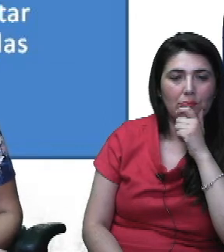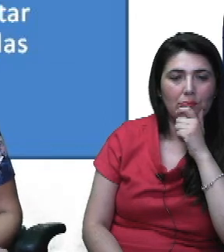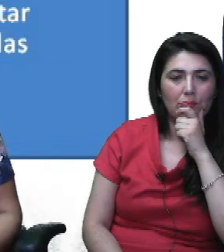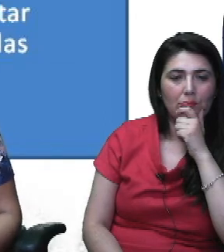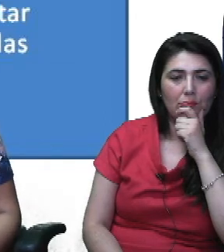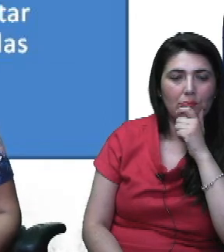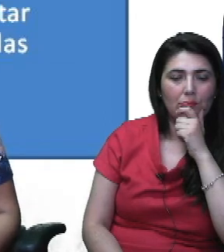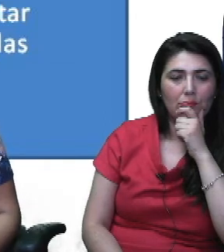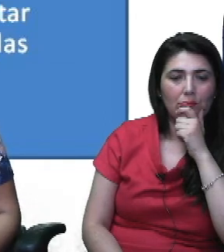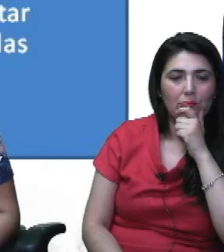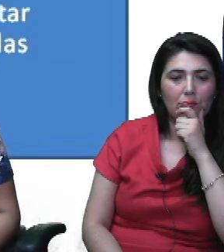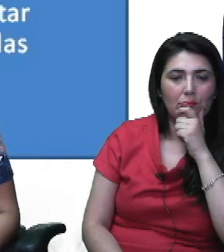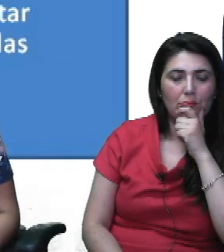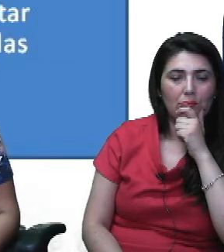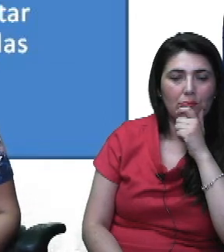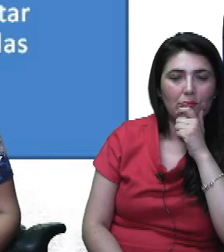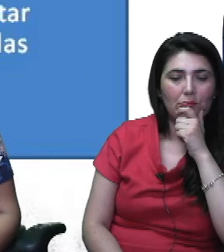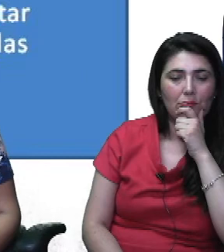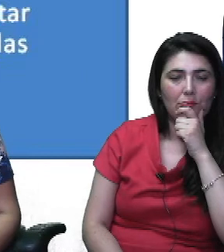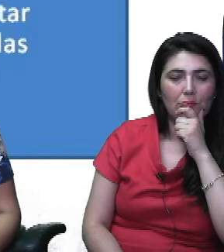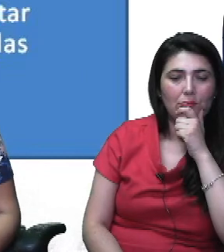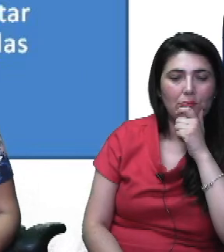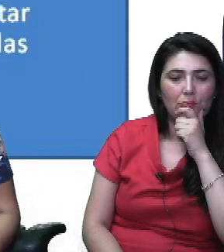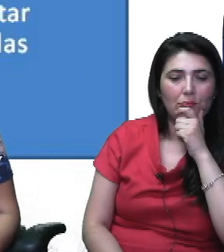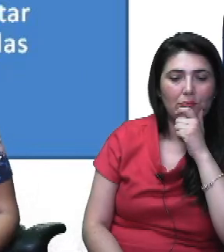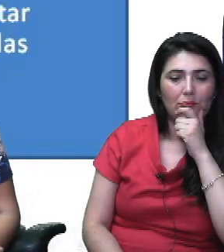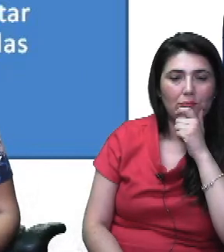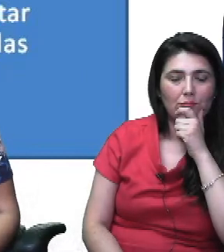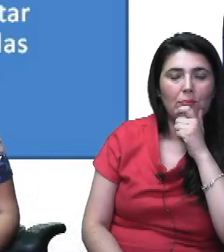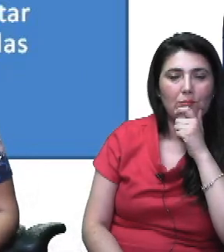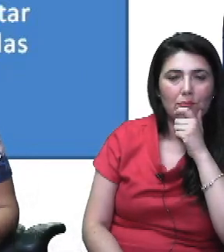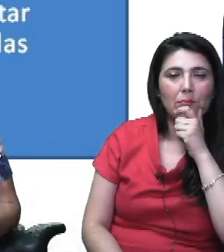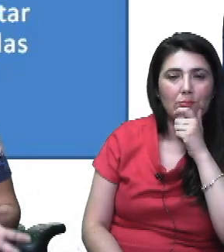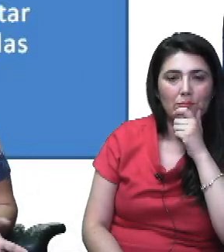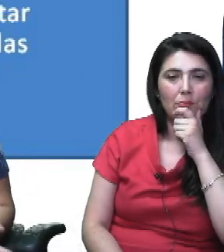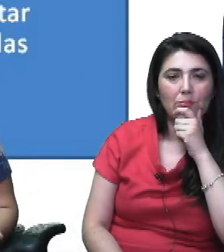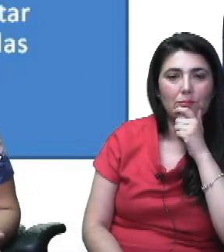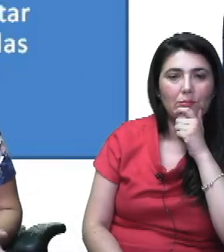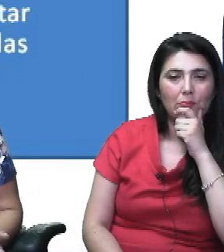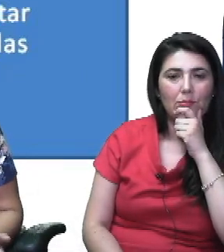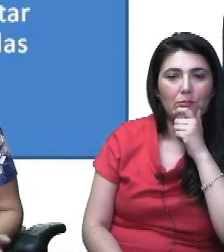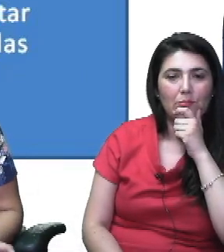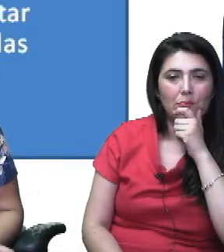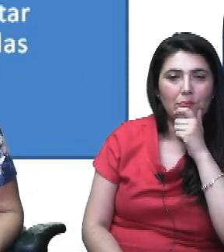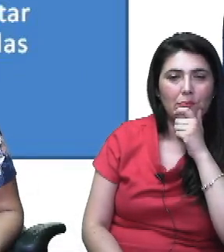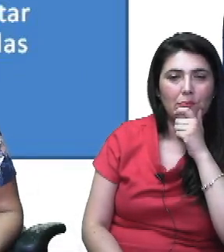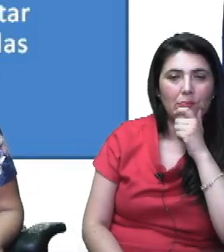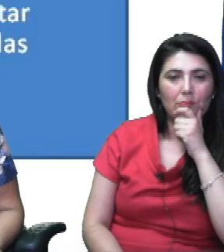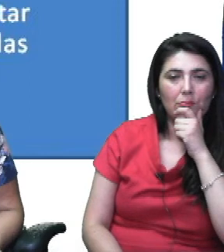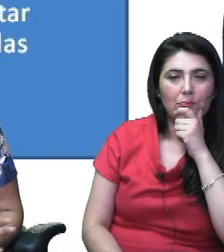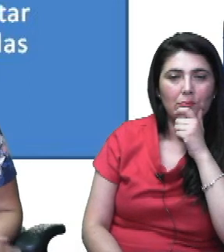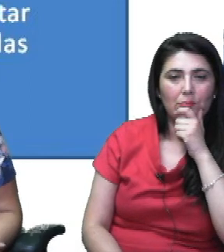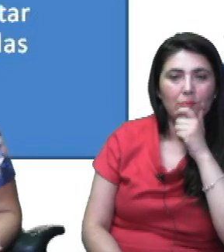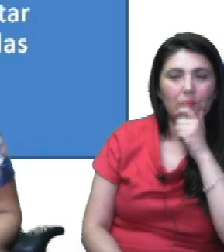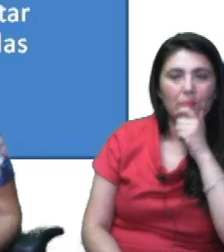una catástrofe, las comunidades, las personas van a quedar exentos, ¿cierto?, y van a quedar desprovistos, mejor dicho, de recursos y